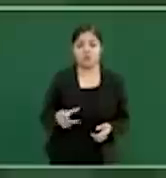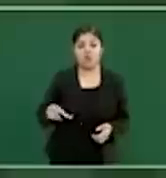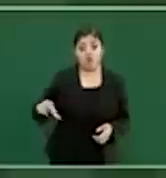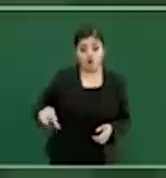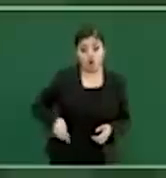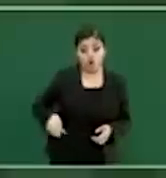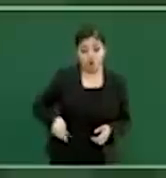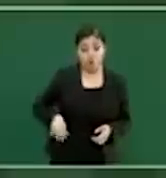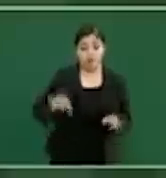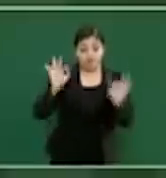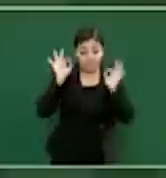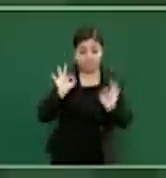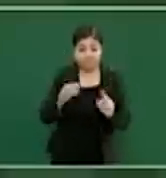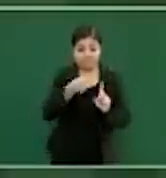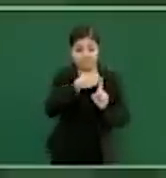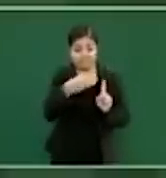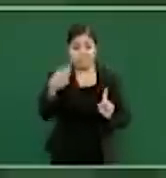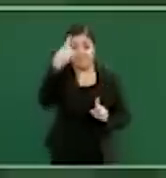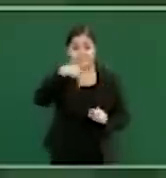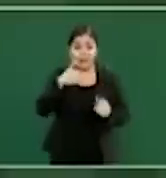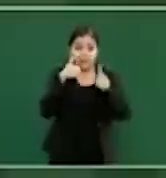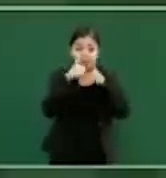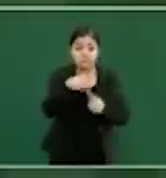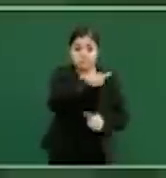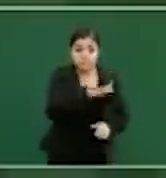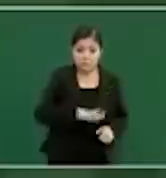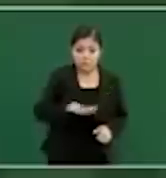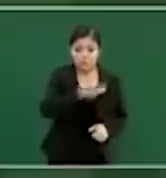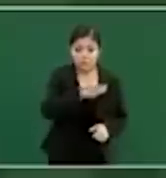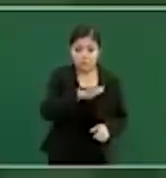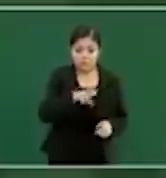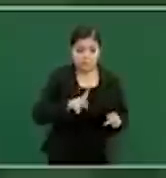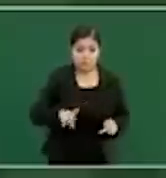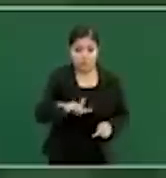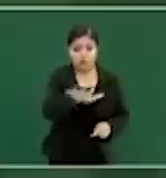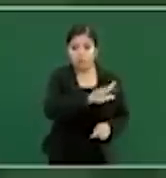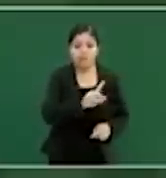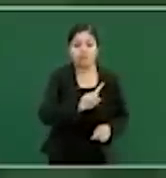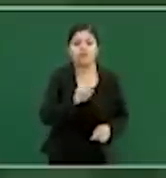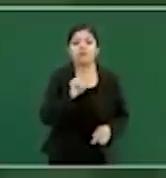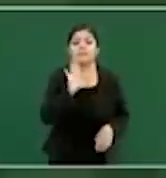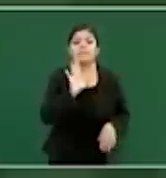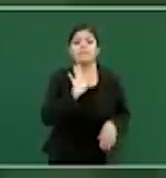hecho, organizado para beneficiar al pueblo, estaba hecho para facilitar el saqueo.